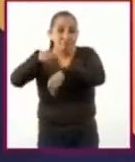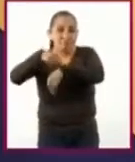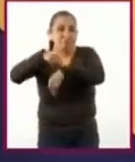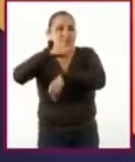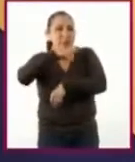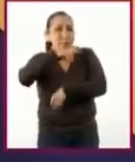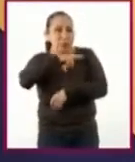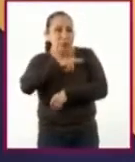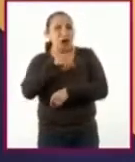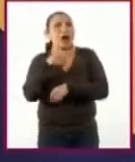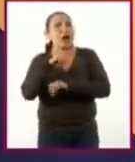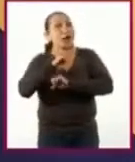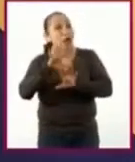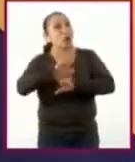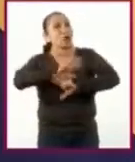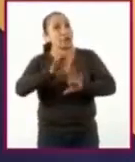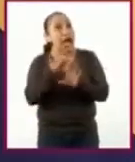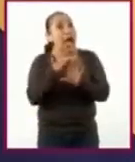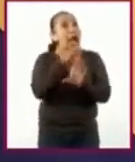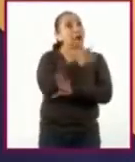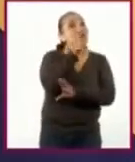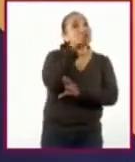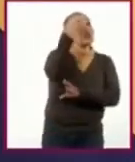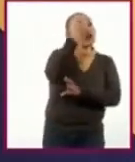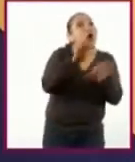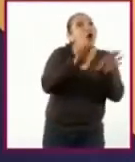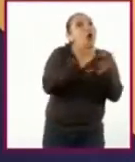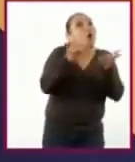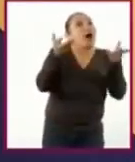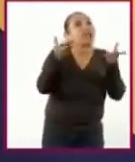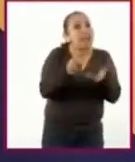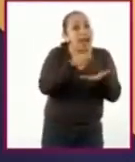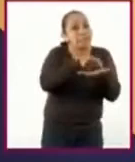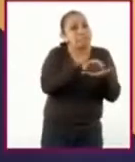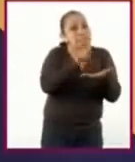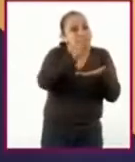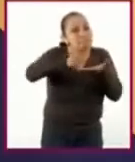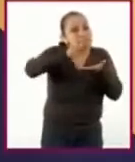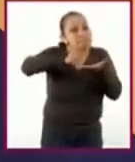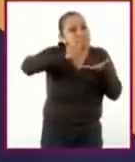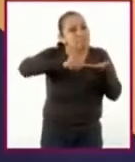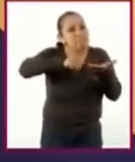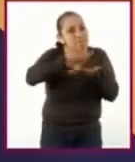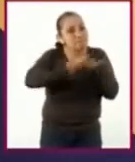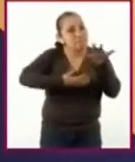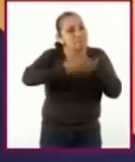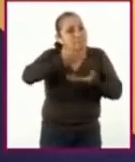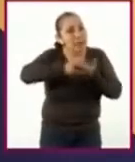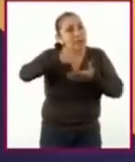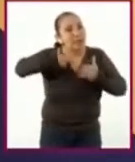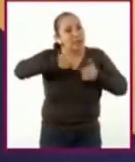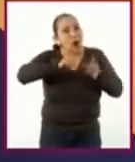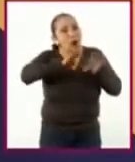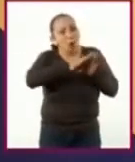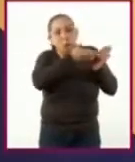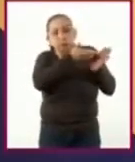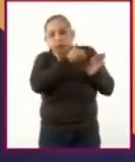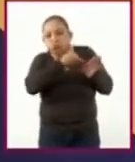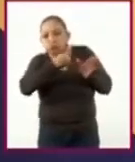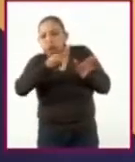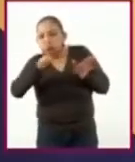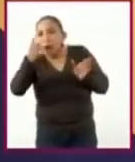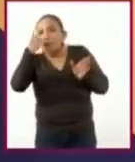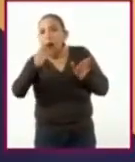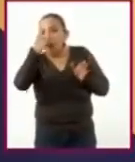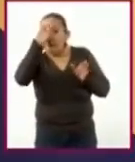tiempo. Claro, cuando ya sabemos cómo hacer dichos cálculos y hemos comprendido los procedimientos, se puede usar